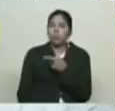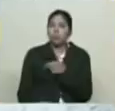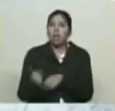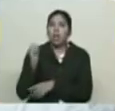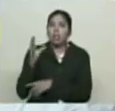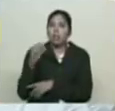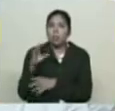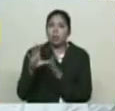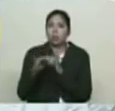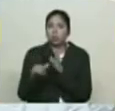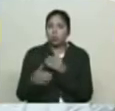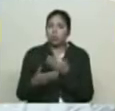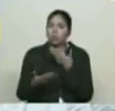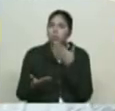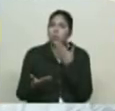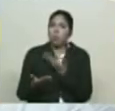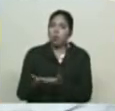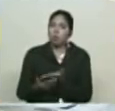Constituyente.